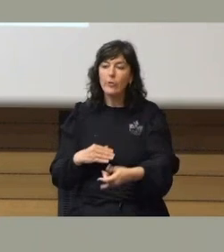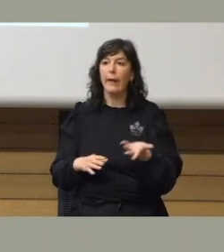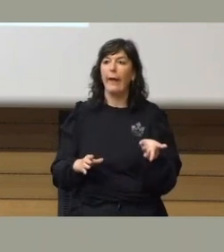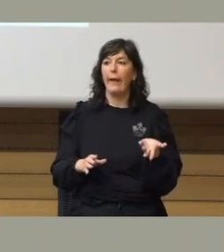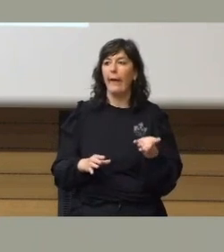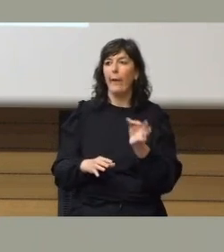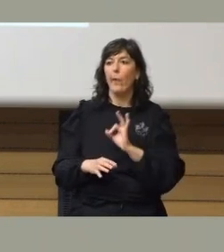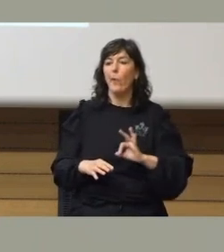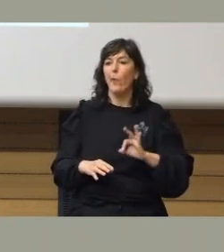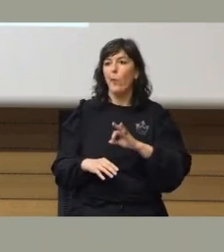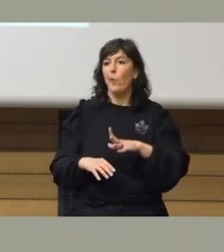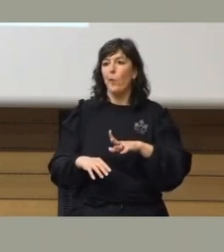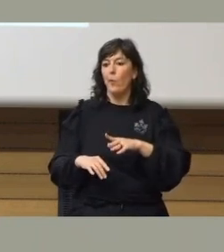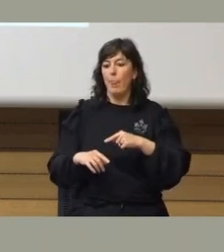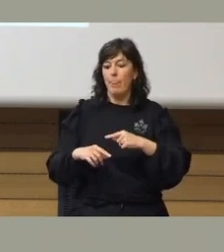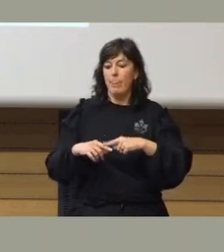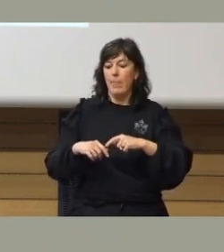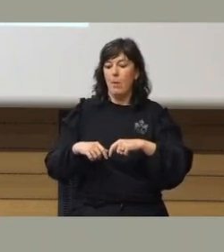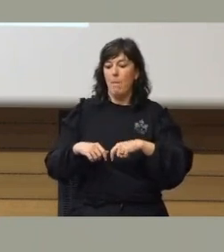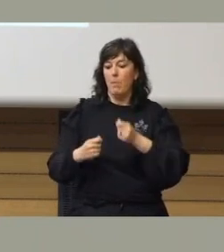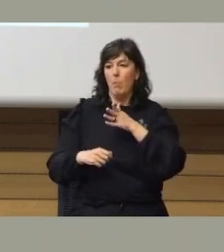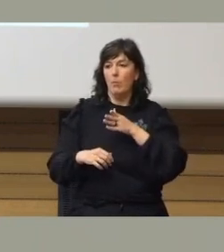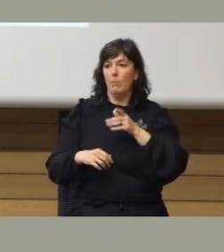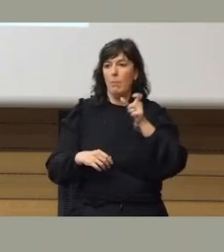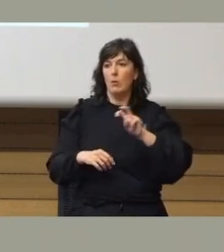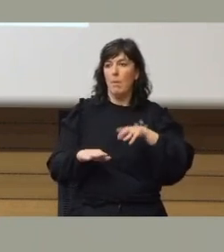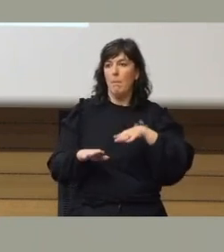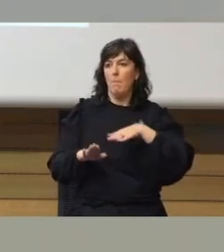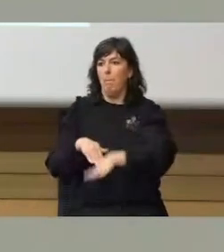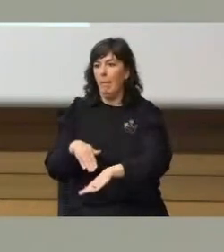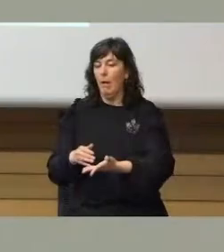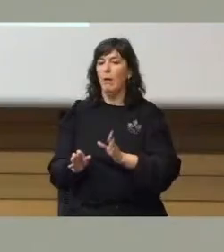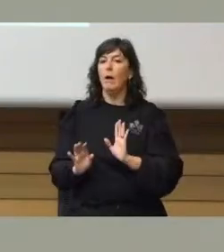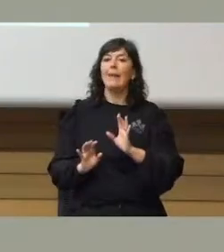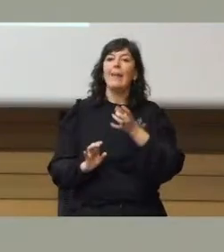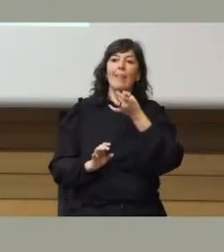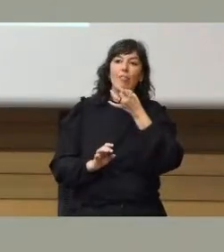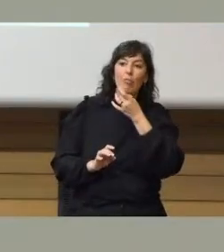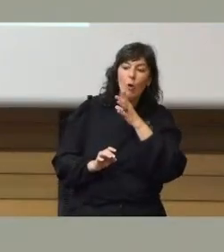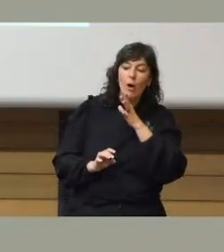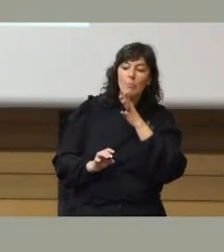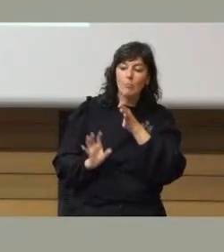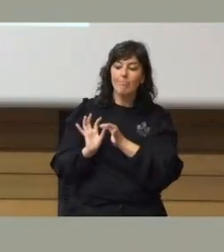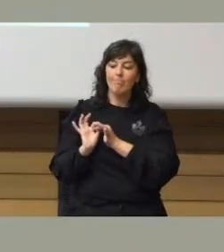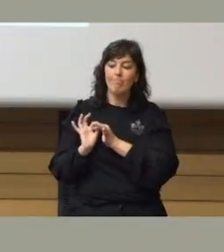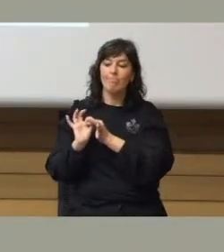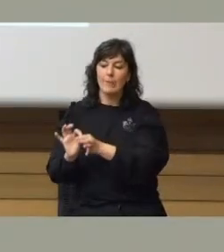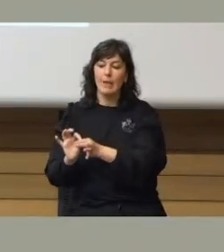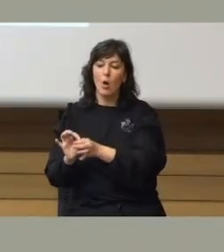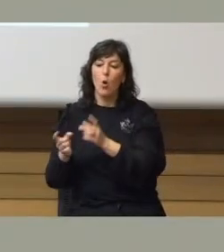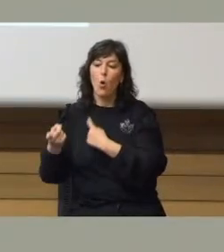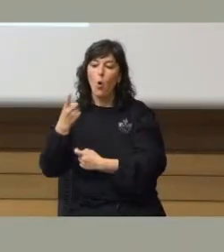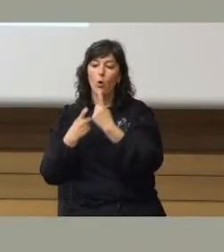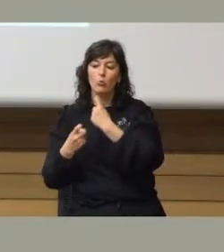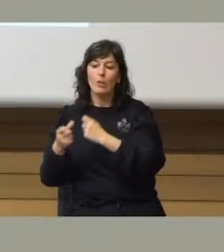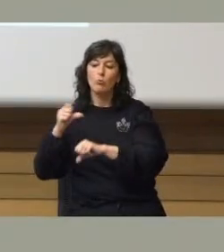¿vale? Una ruptura de un dedo porque le han pisado. Y drogas donde está asociado la consulta a una sustancia